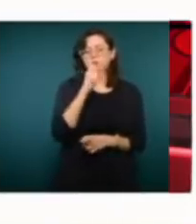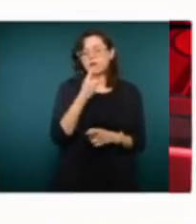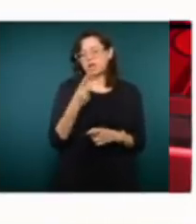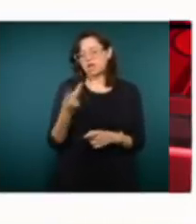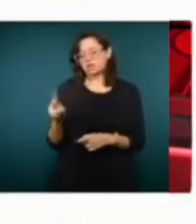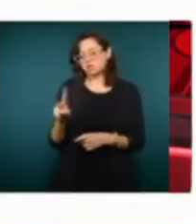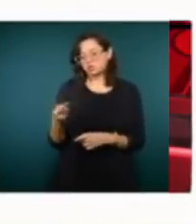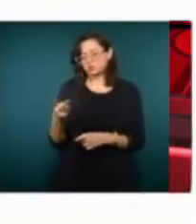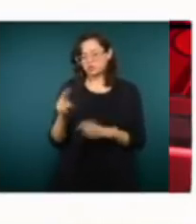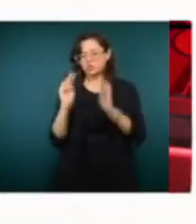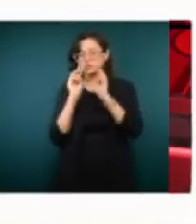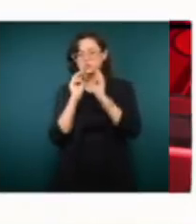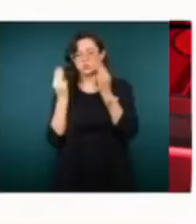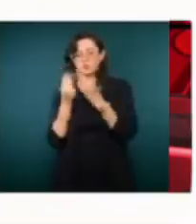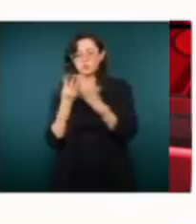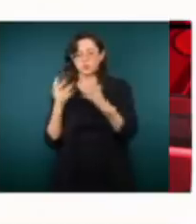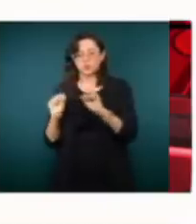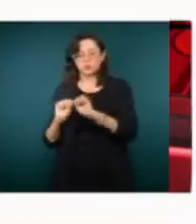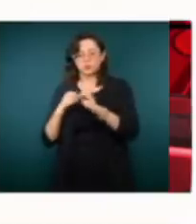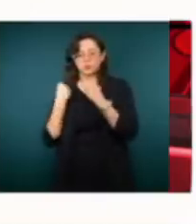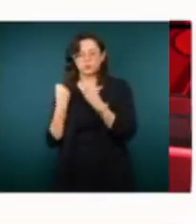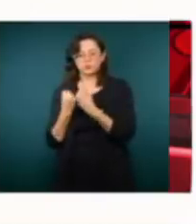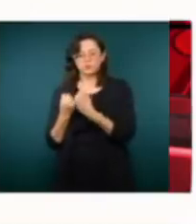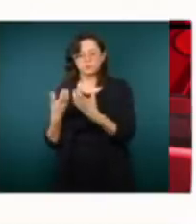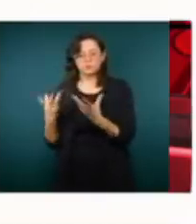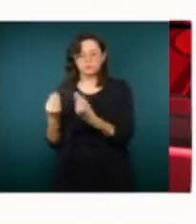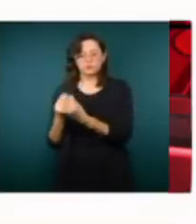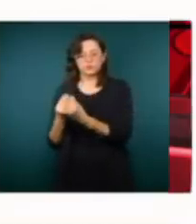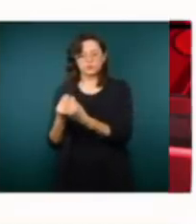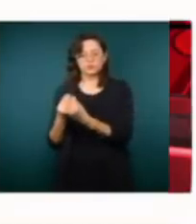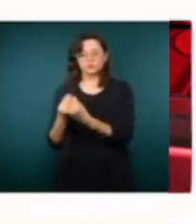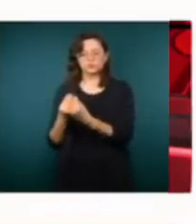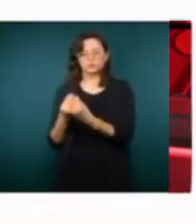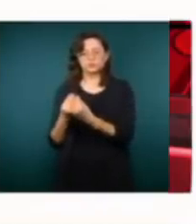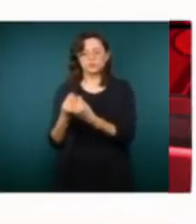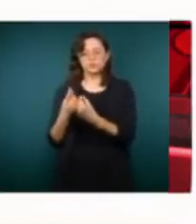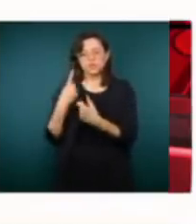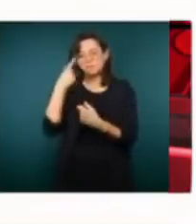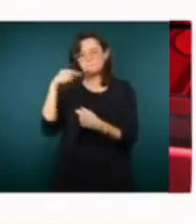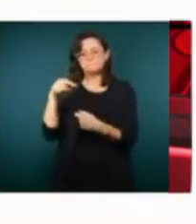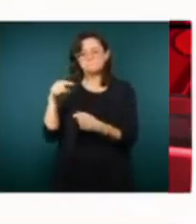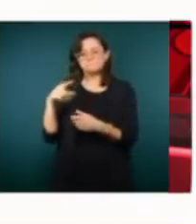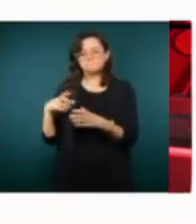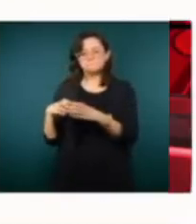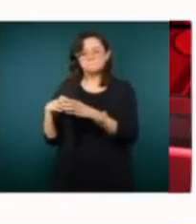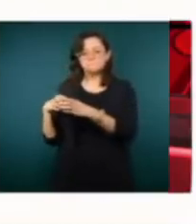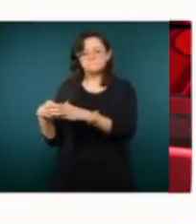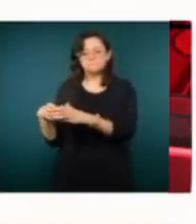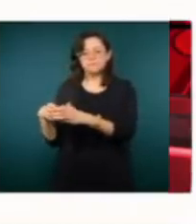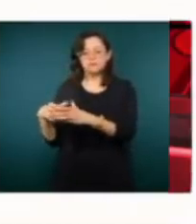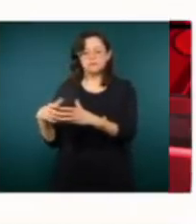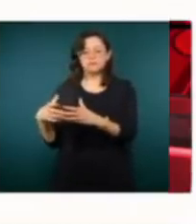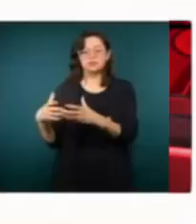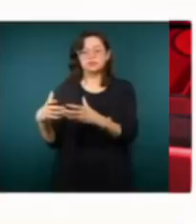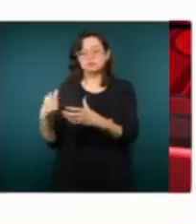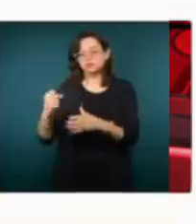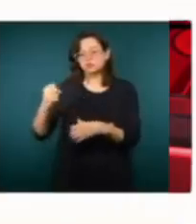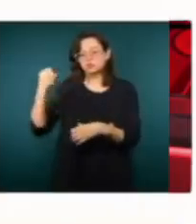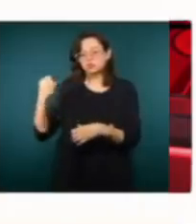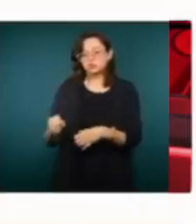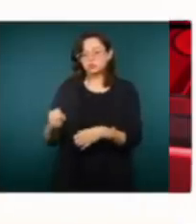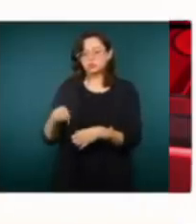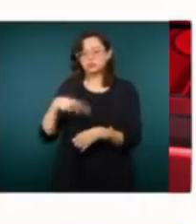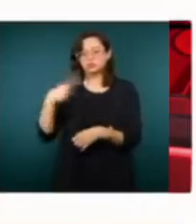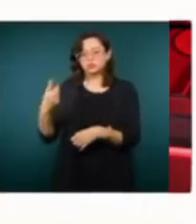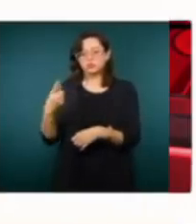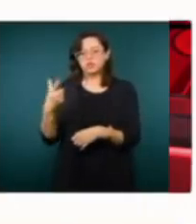dos cárteles para poder evitar que opere o que tenga influencia en la parte sur del estado,